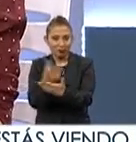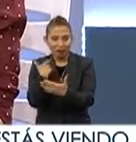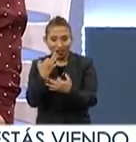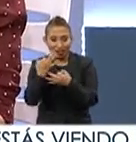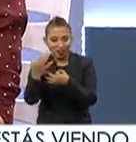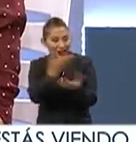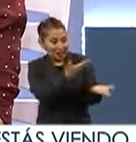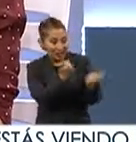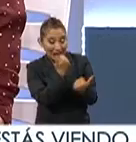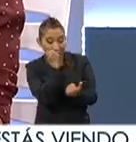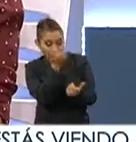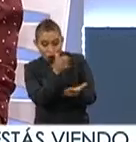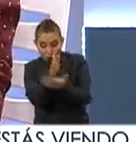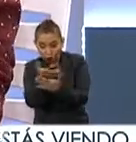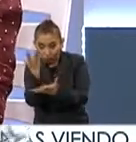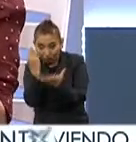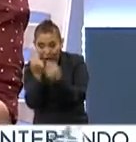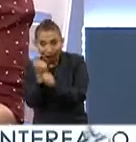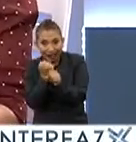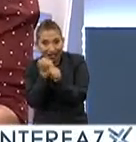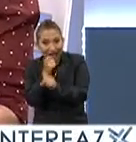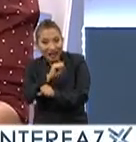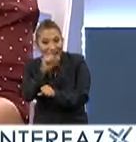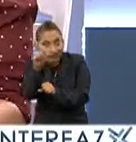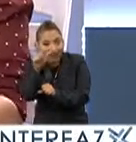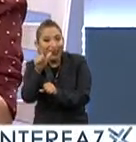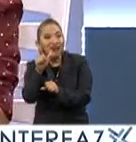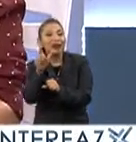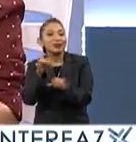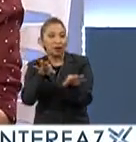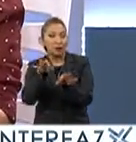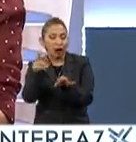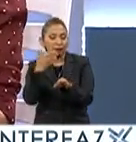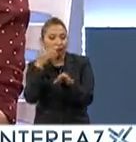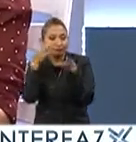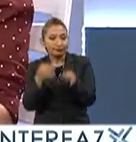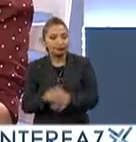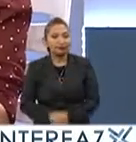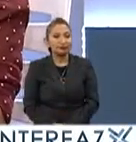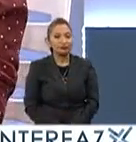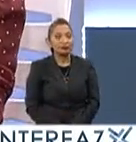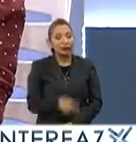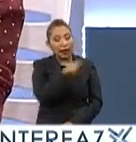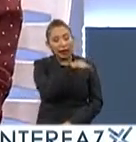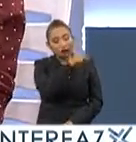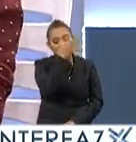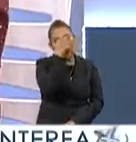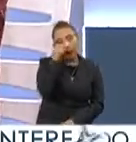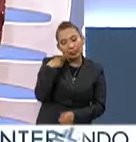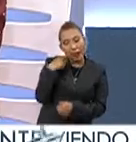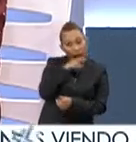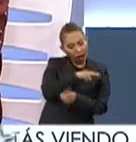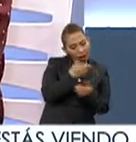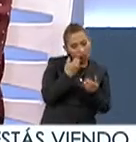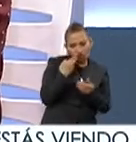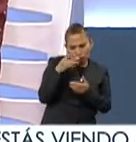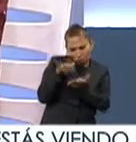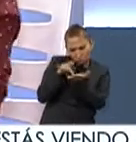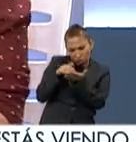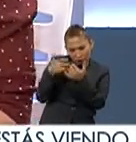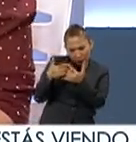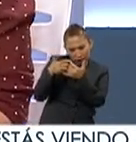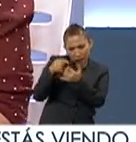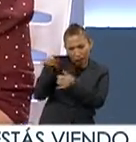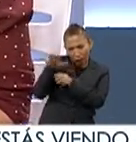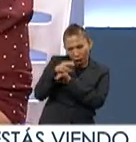atraer a los estudiantes aprendices sea mucho más eficiente. Claro. Y ellos aprendan lo que le es útil a la empresa